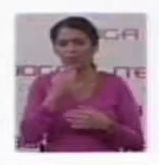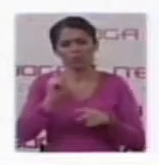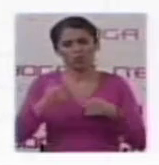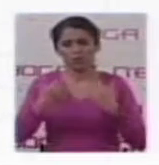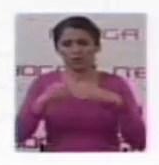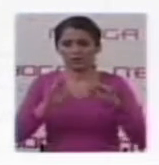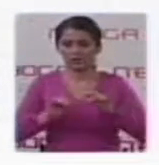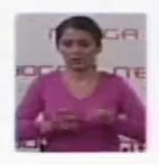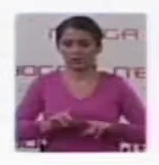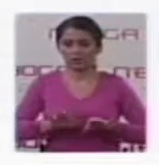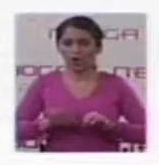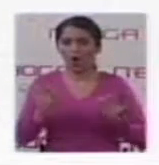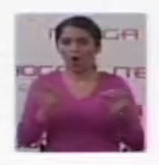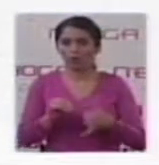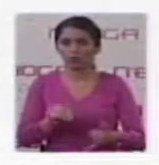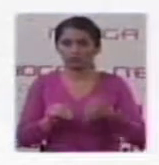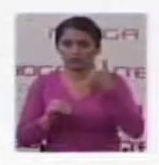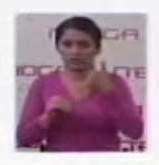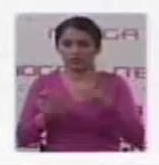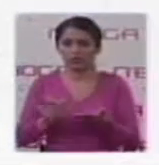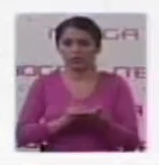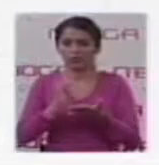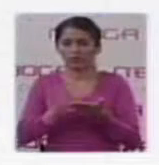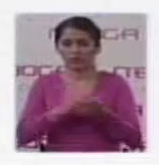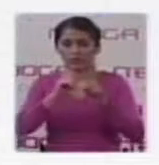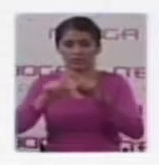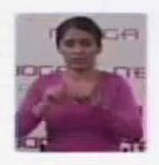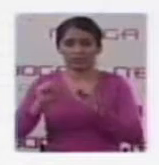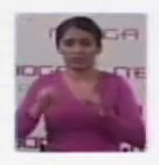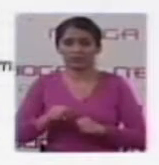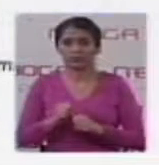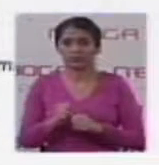cualquier dispositivo móvil a través del portal